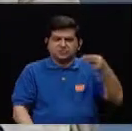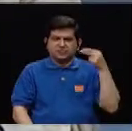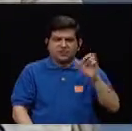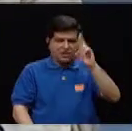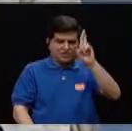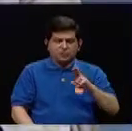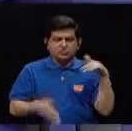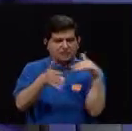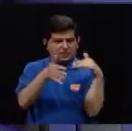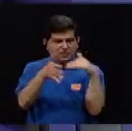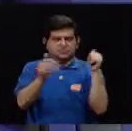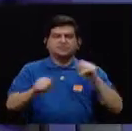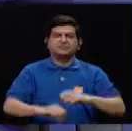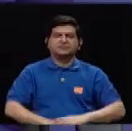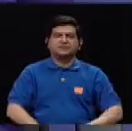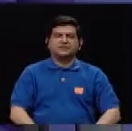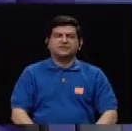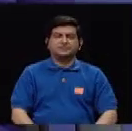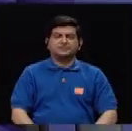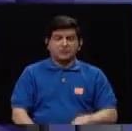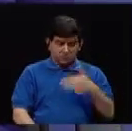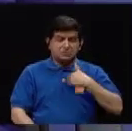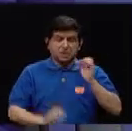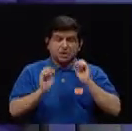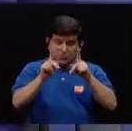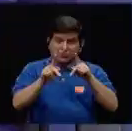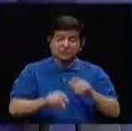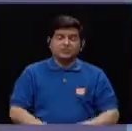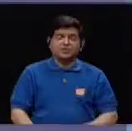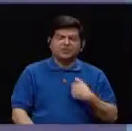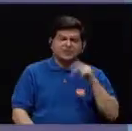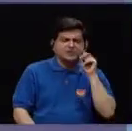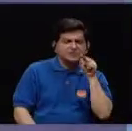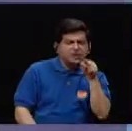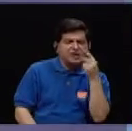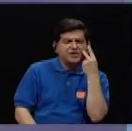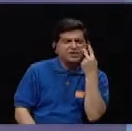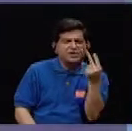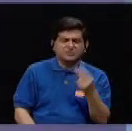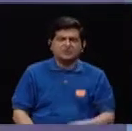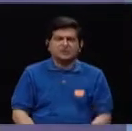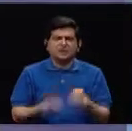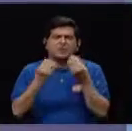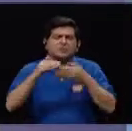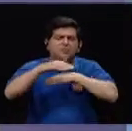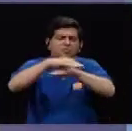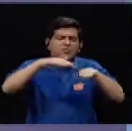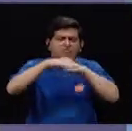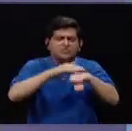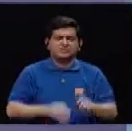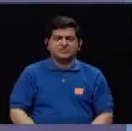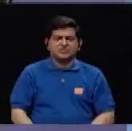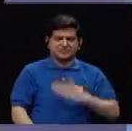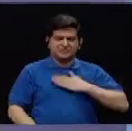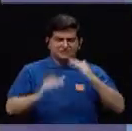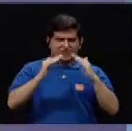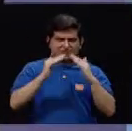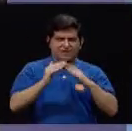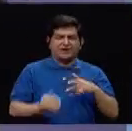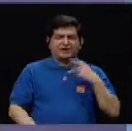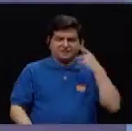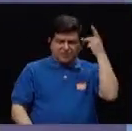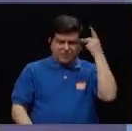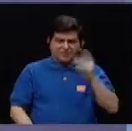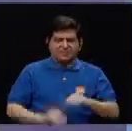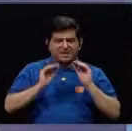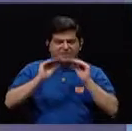Sí, por supuesto que sí. Y creo que ahí vi muchas de las bases de la crianza de mi casa y de mi papá,